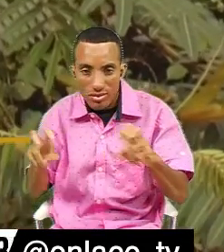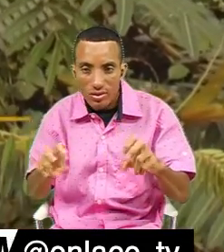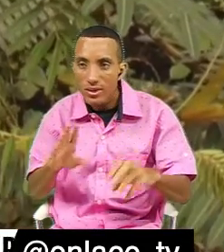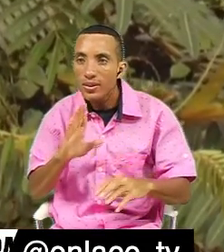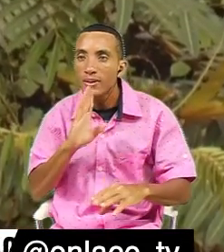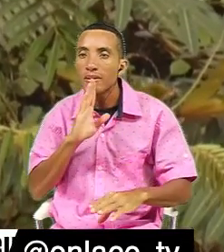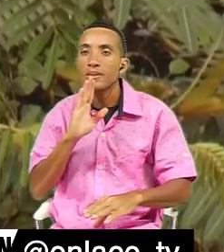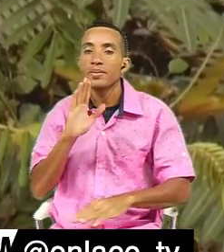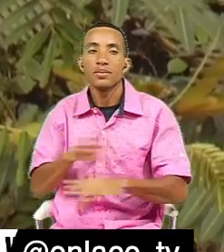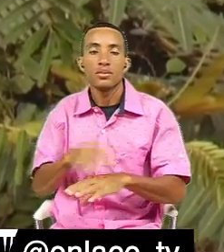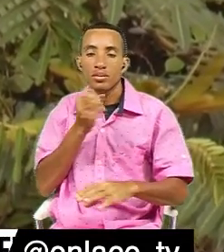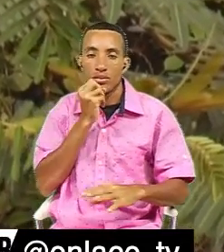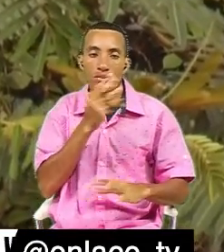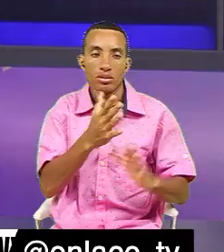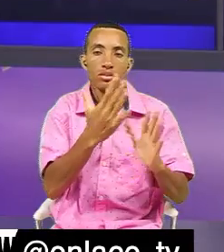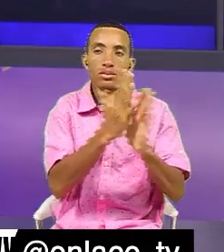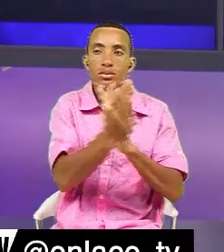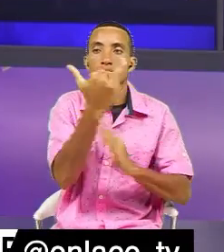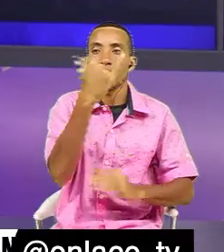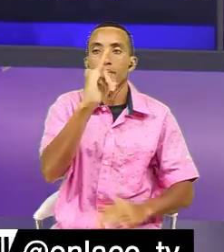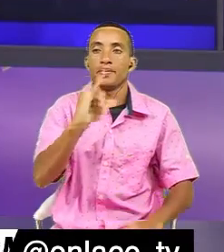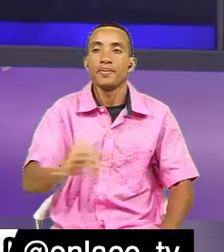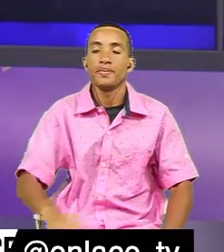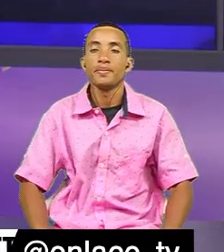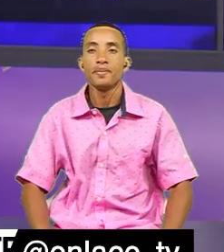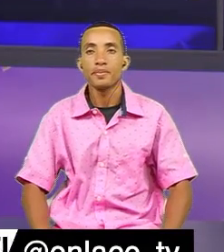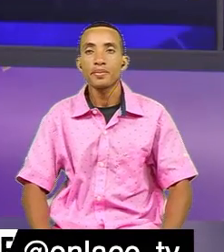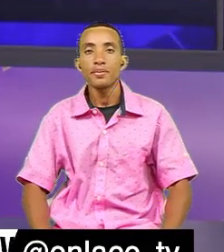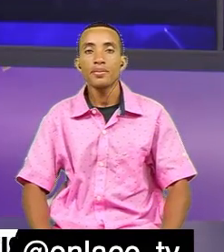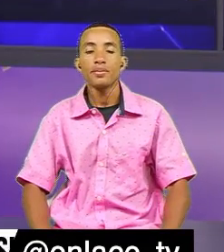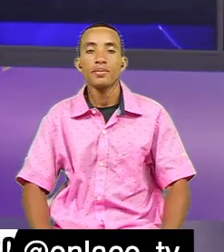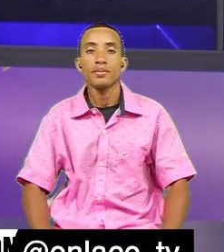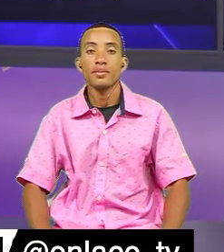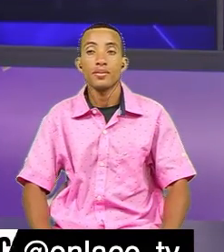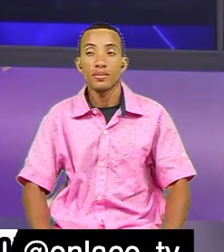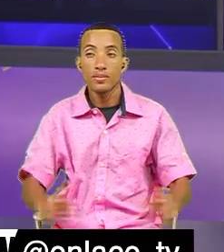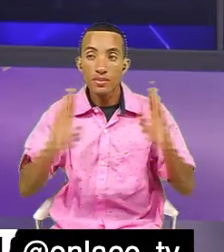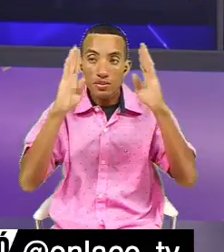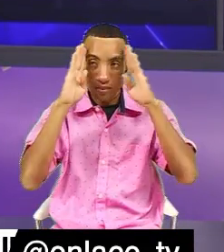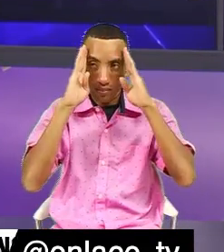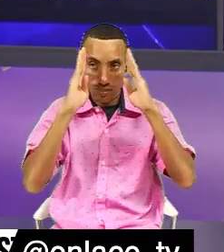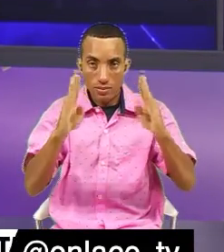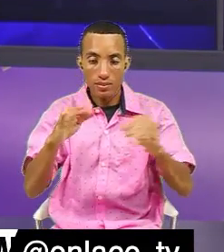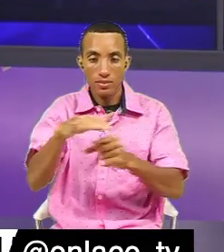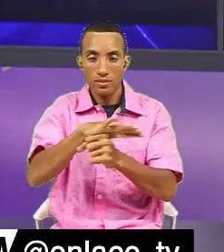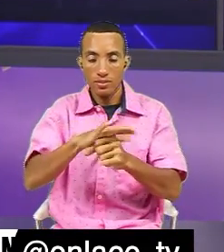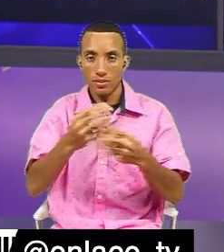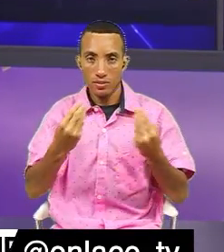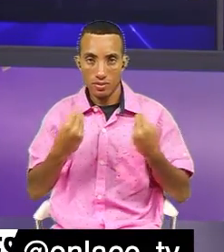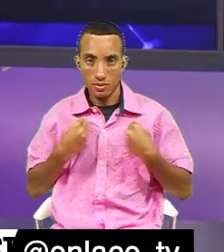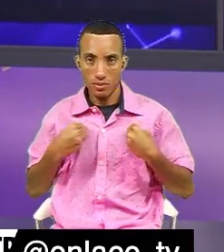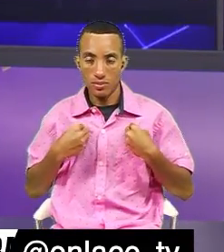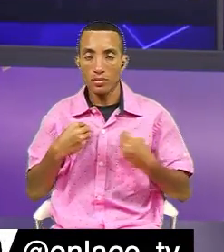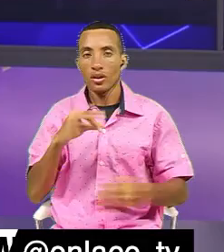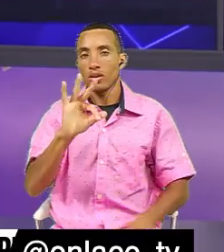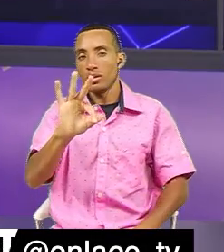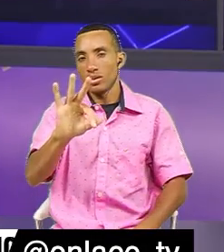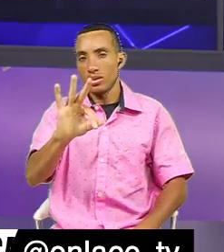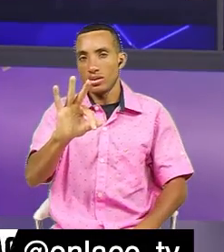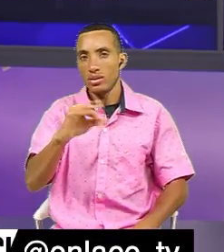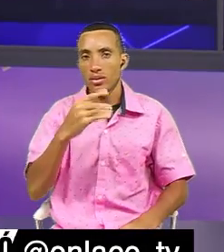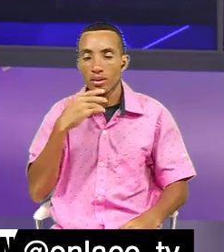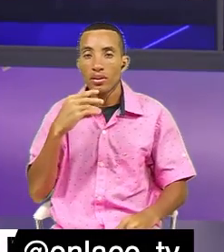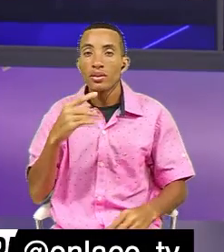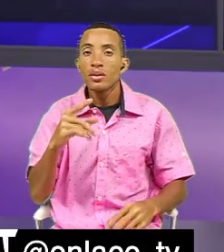conductor denunció este hecho. Y mucha atención, porque habitantes de la Comuna 3 califican como trampa mortal la construcción de